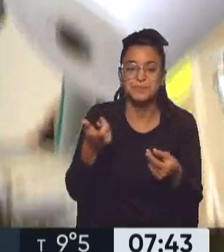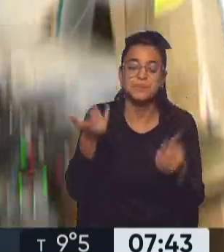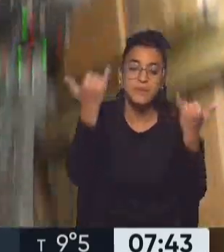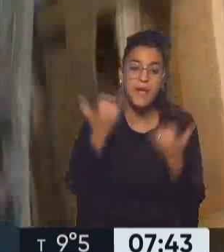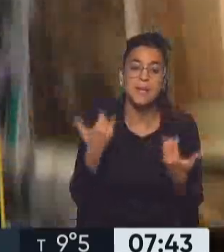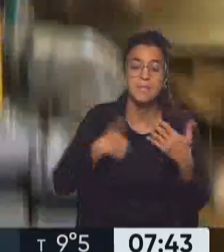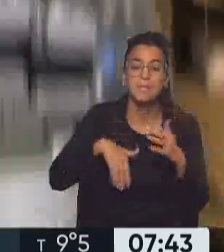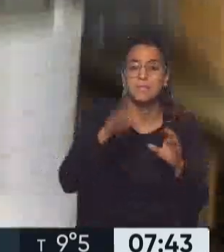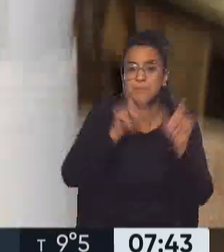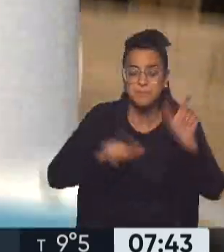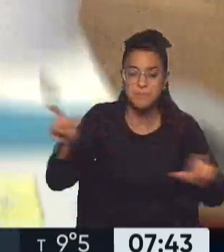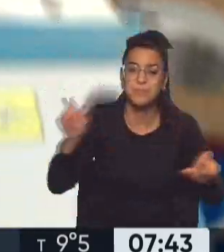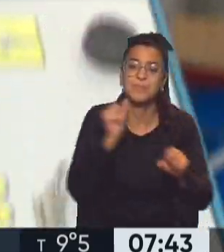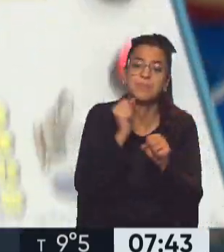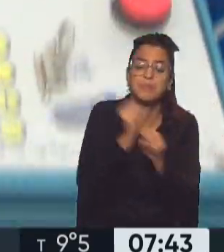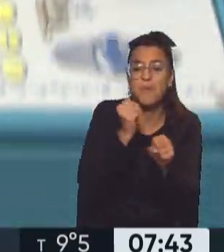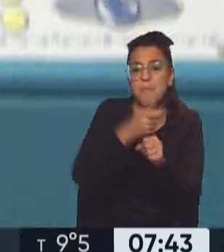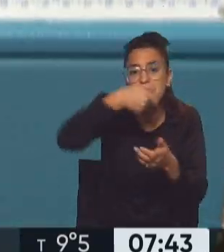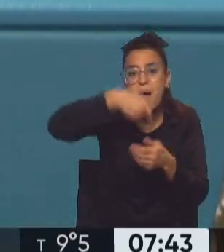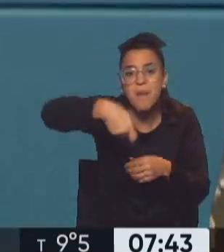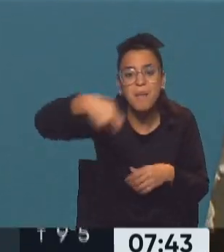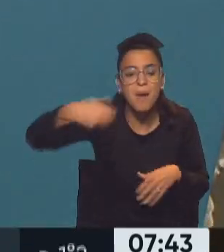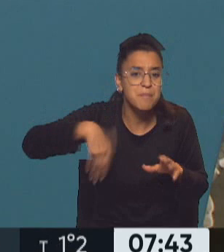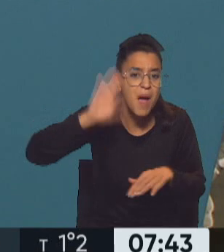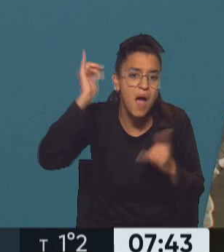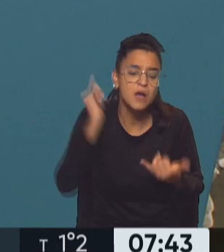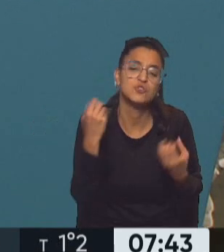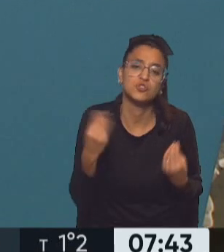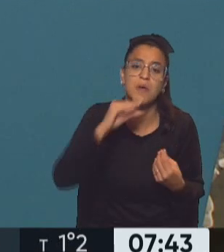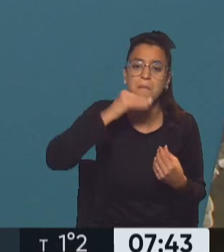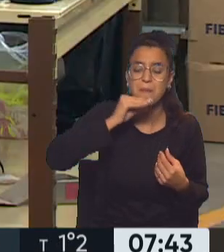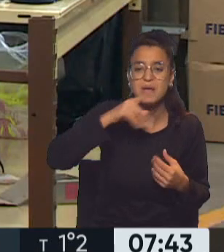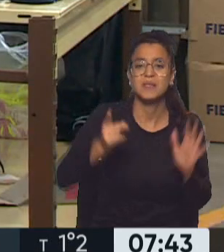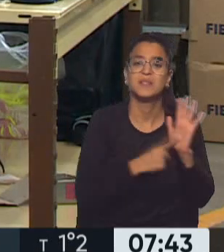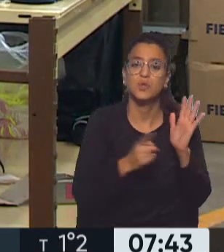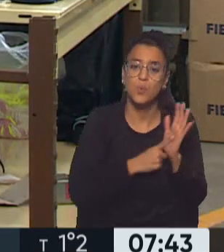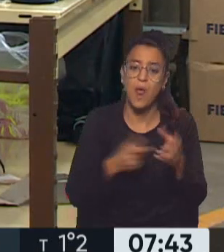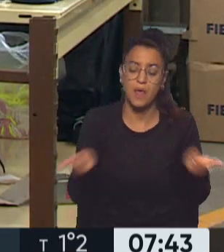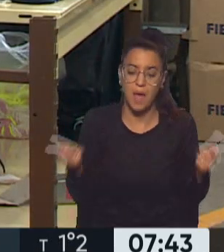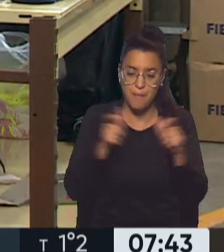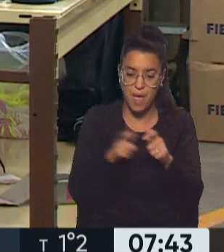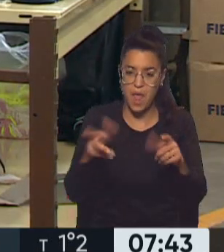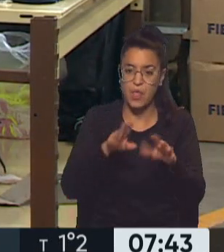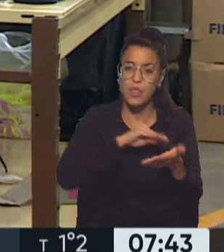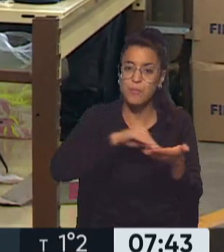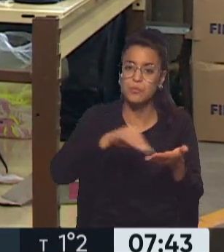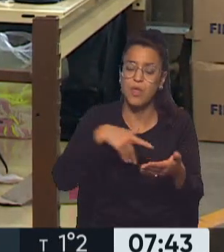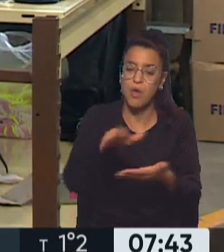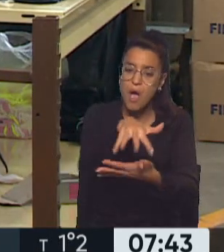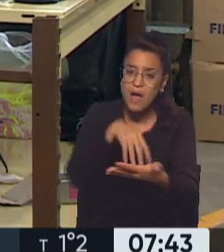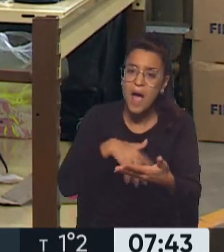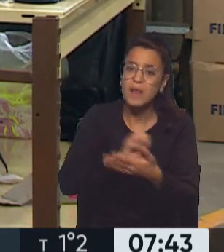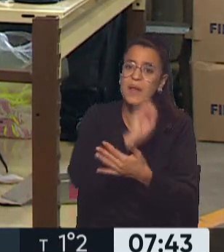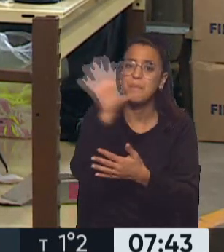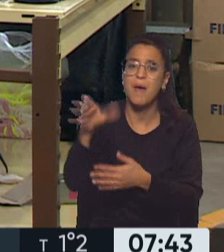había más trabajadores que empezaban a pagar. Entonces, ¿qué hizo? Sergio Massa, titular de la Cámara de Diputados, le mandó una carta a